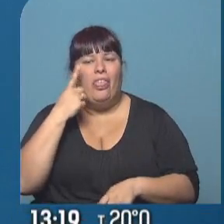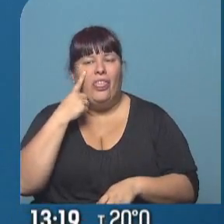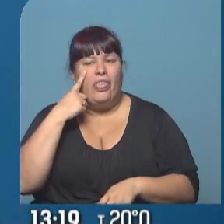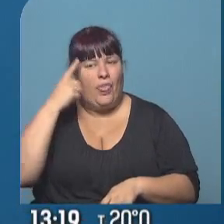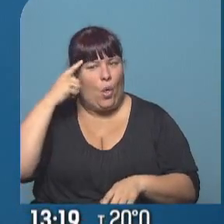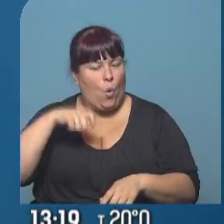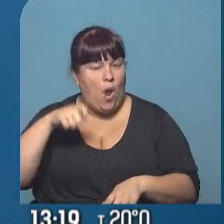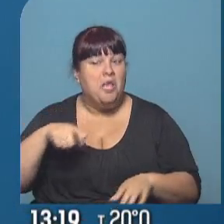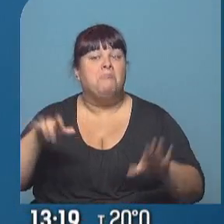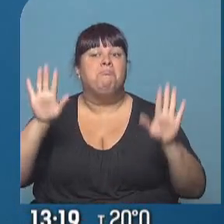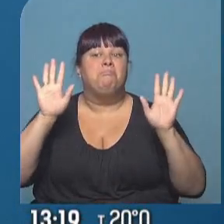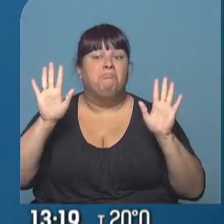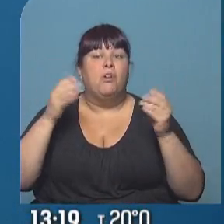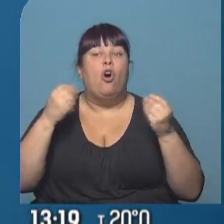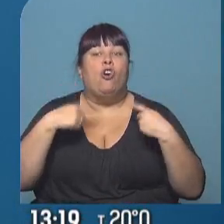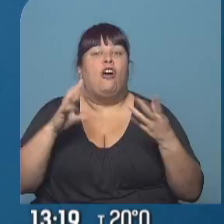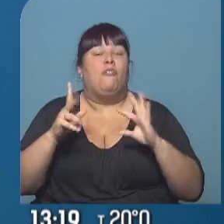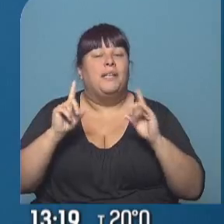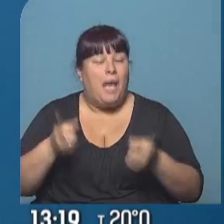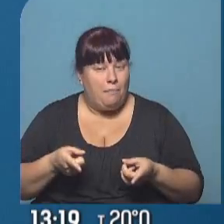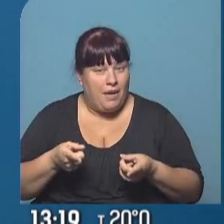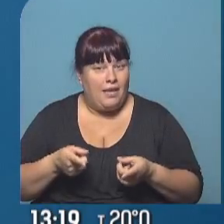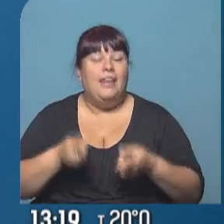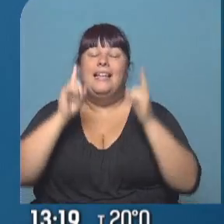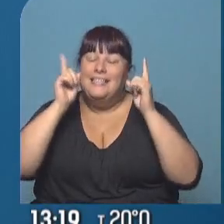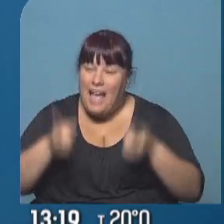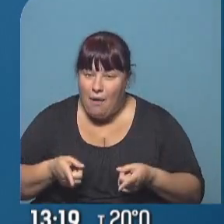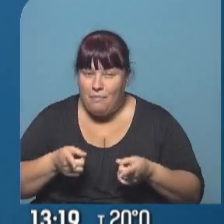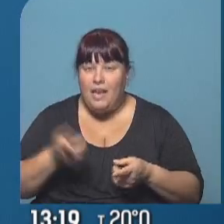como juez y vaya a saber como qué otra cosa más, y en el cual